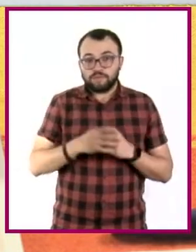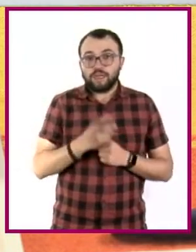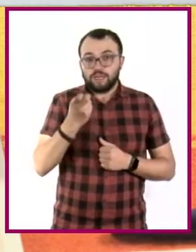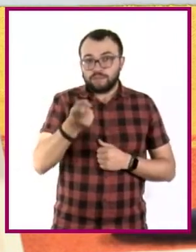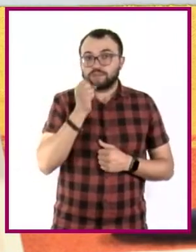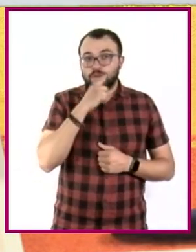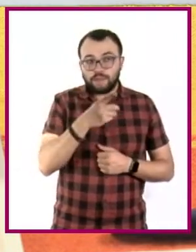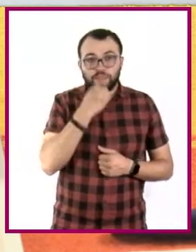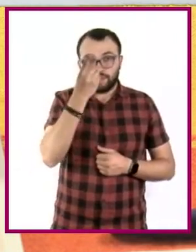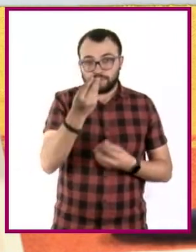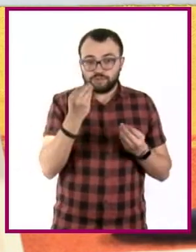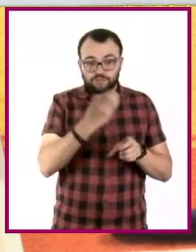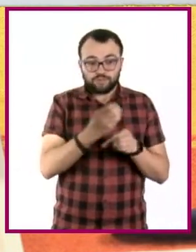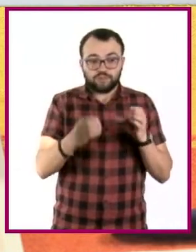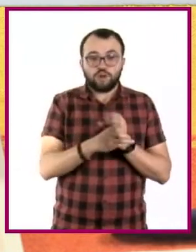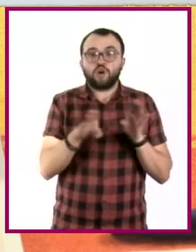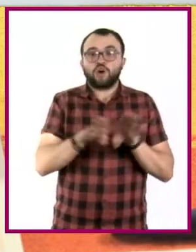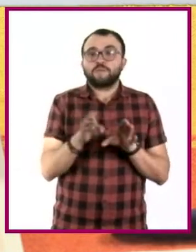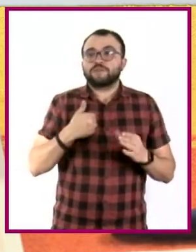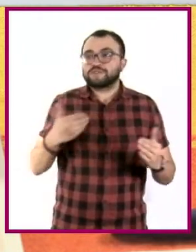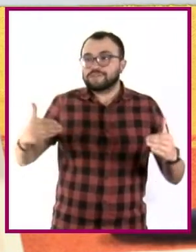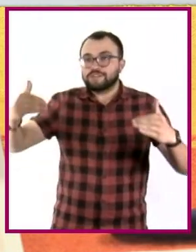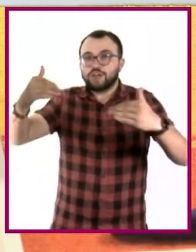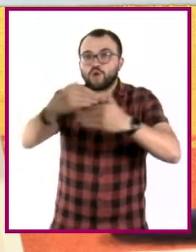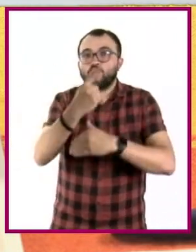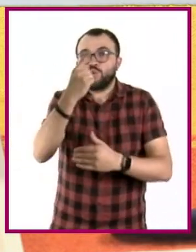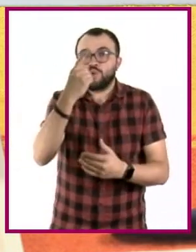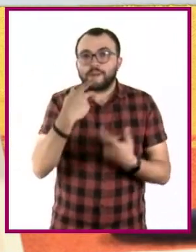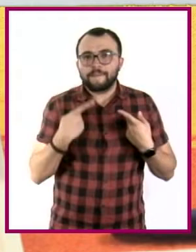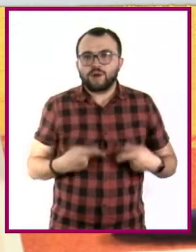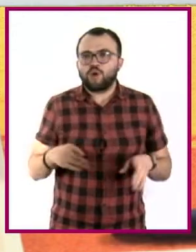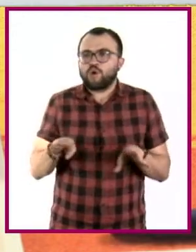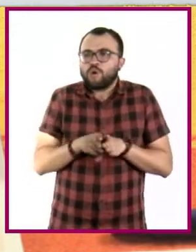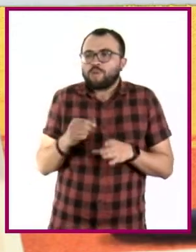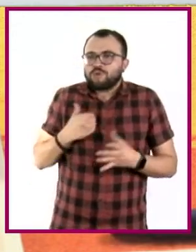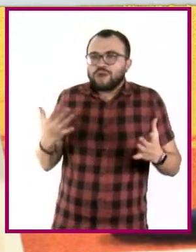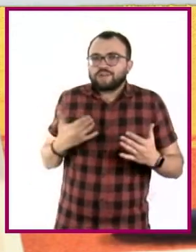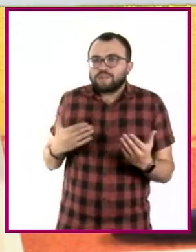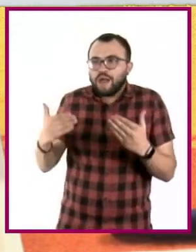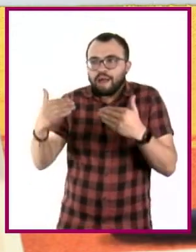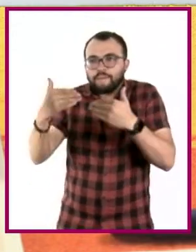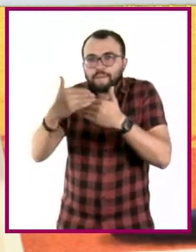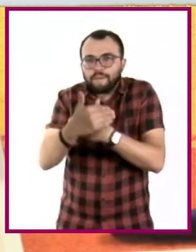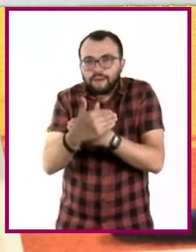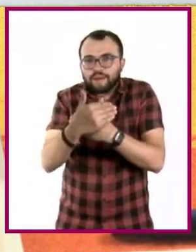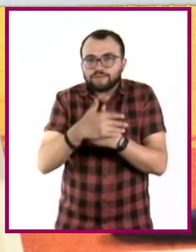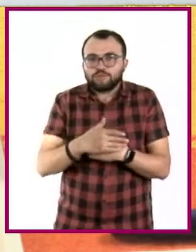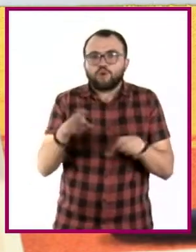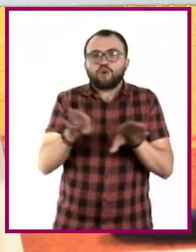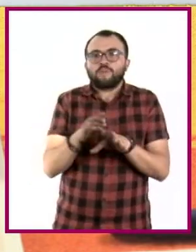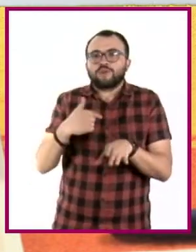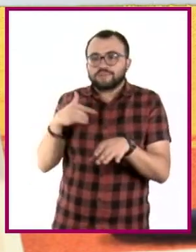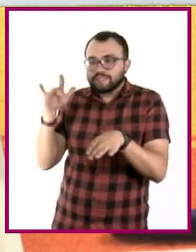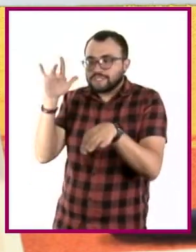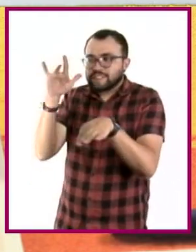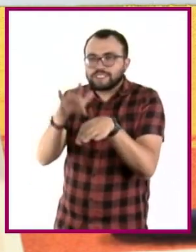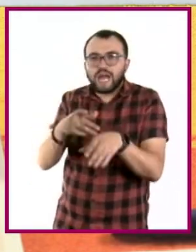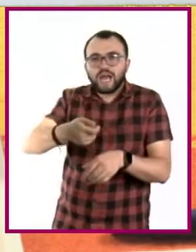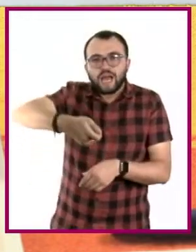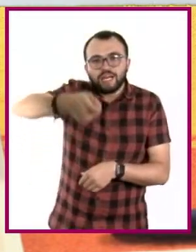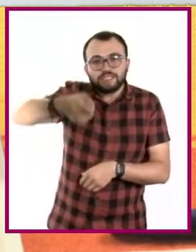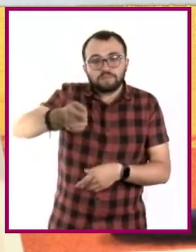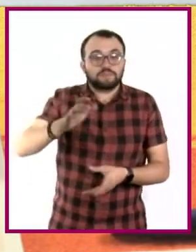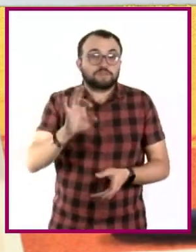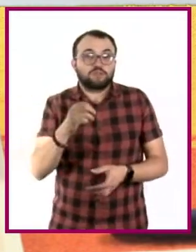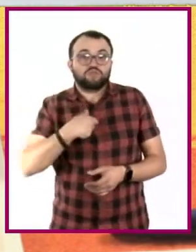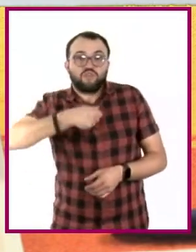que dice mucho. Cómo abrazamos a una persona, cómo tocamos, saludamos, y los